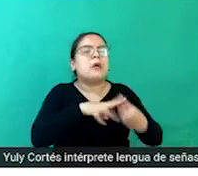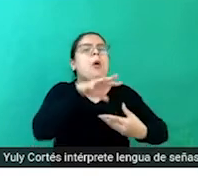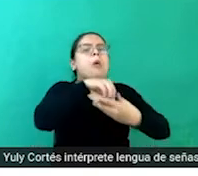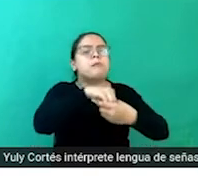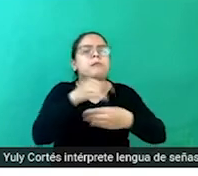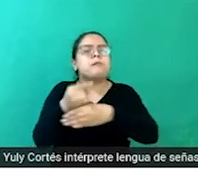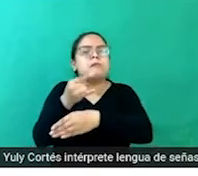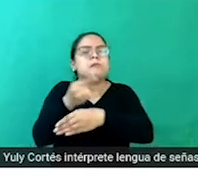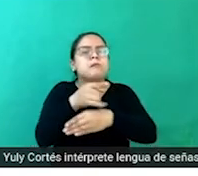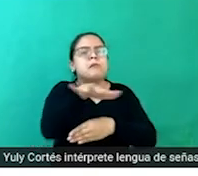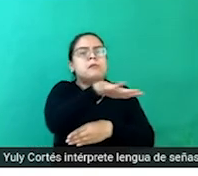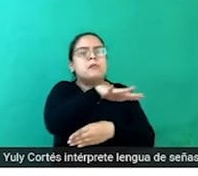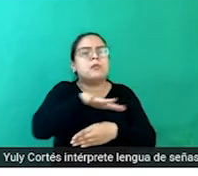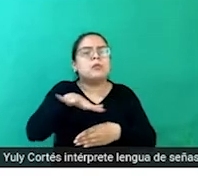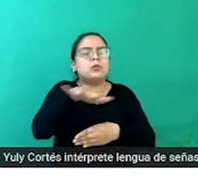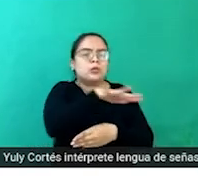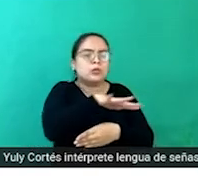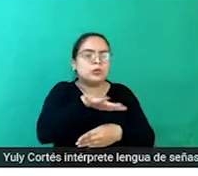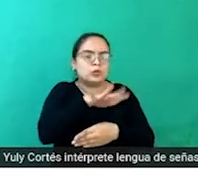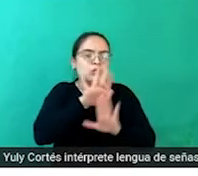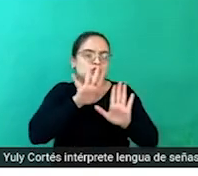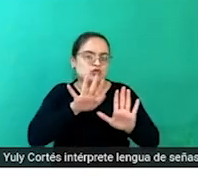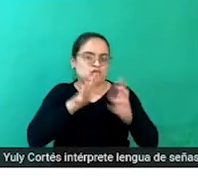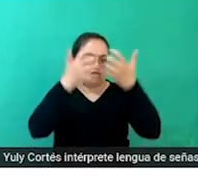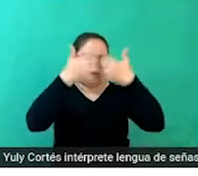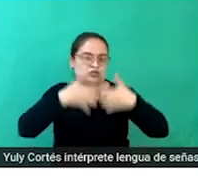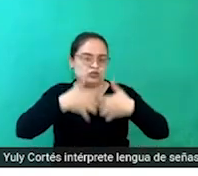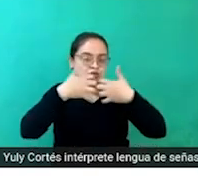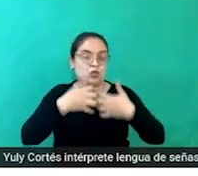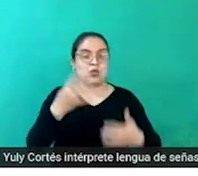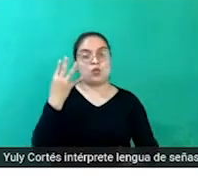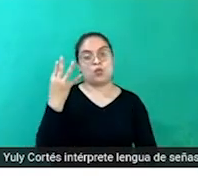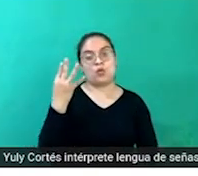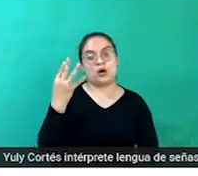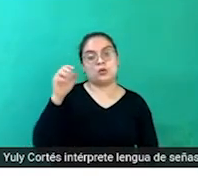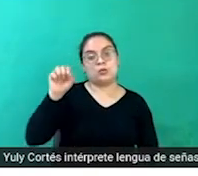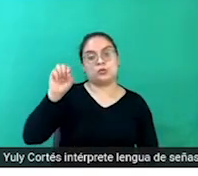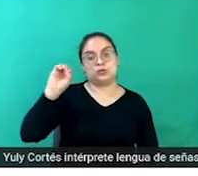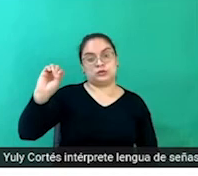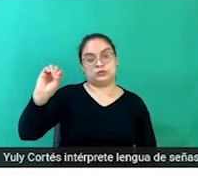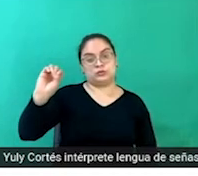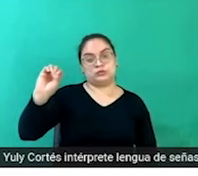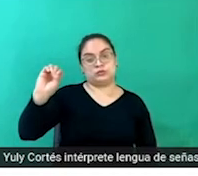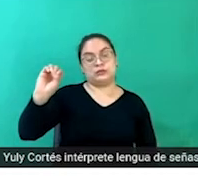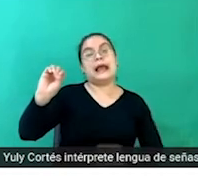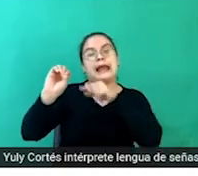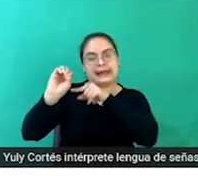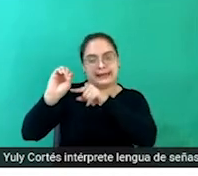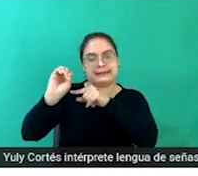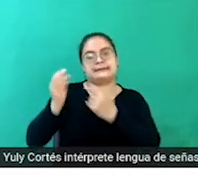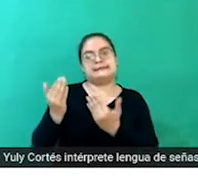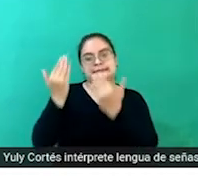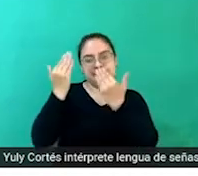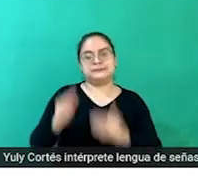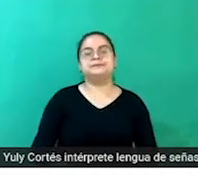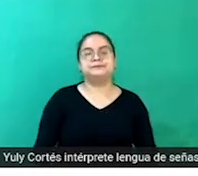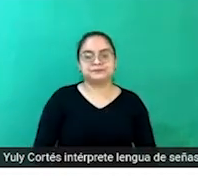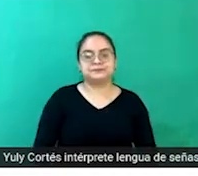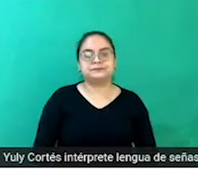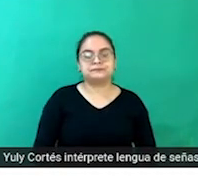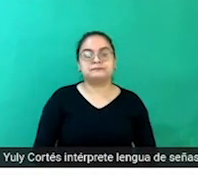del espectro de la industria 4.0. Y como hay